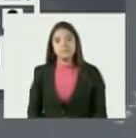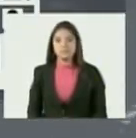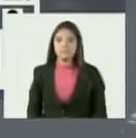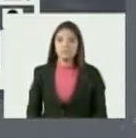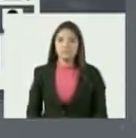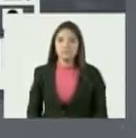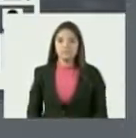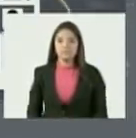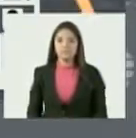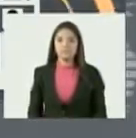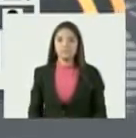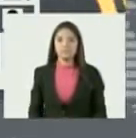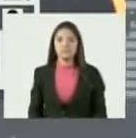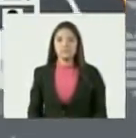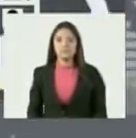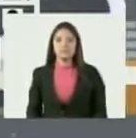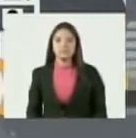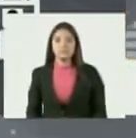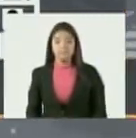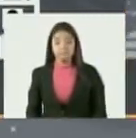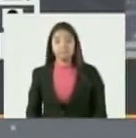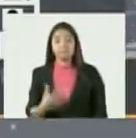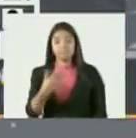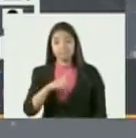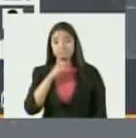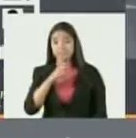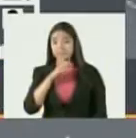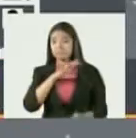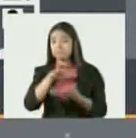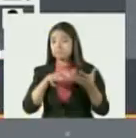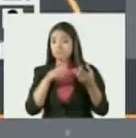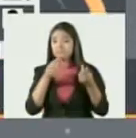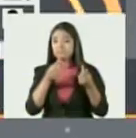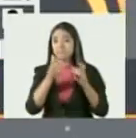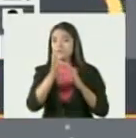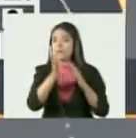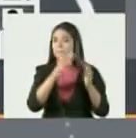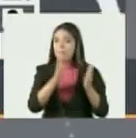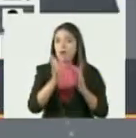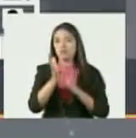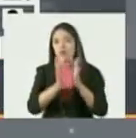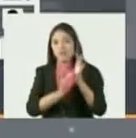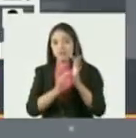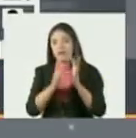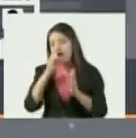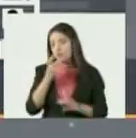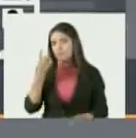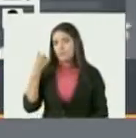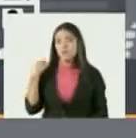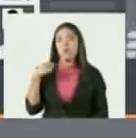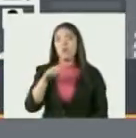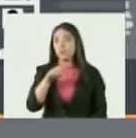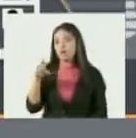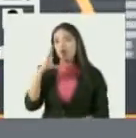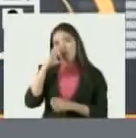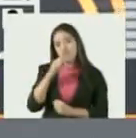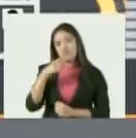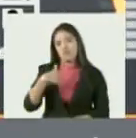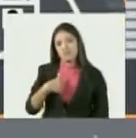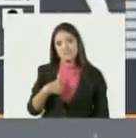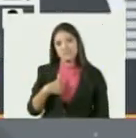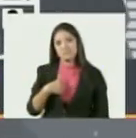CLAP, a pesar de lo duro de la guerra económica por allá marzo, abril del año pasado, ustedes tuvieron confianza en mi